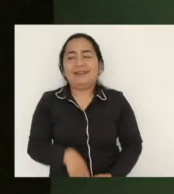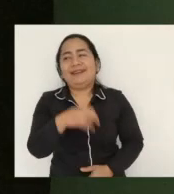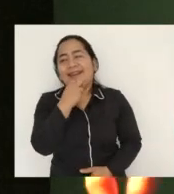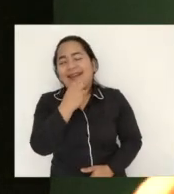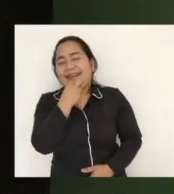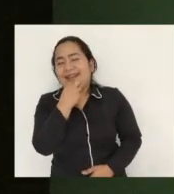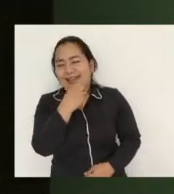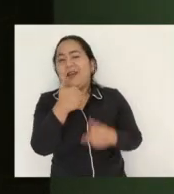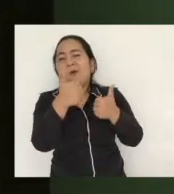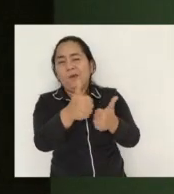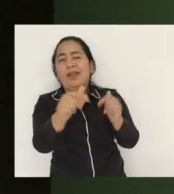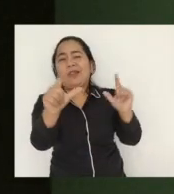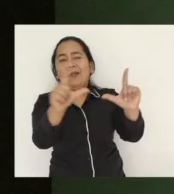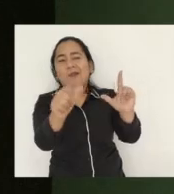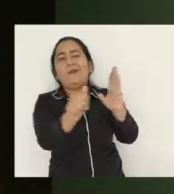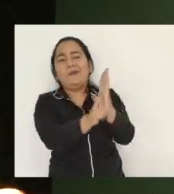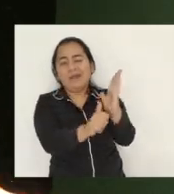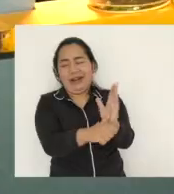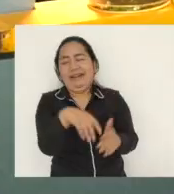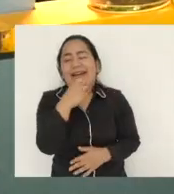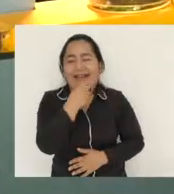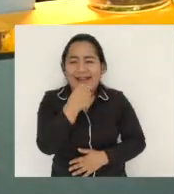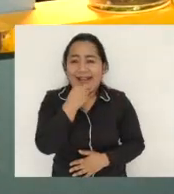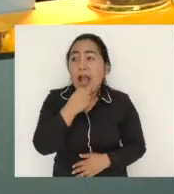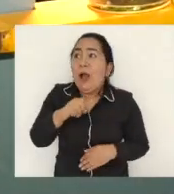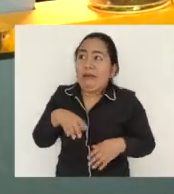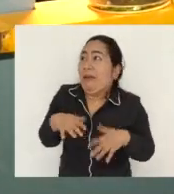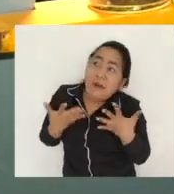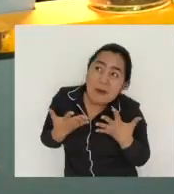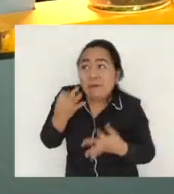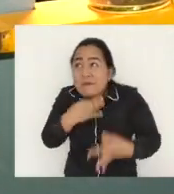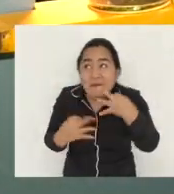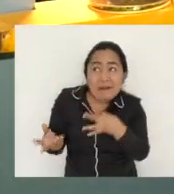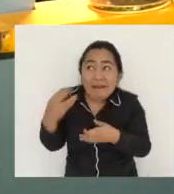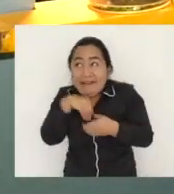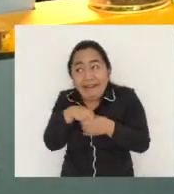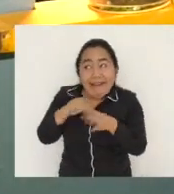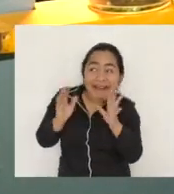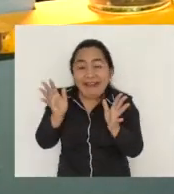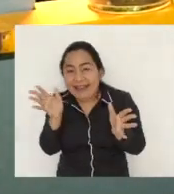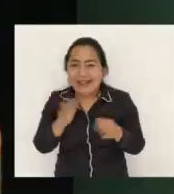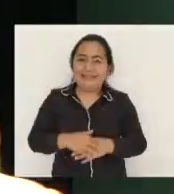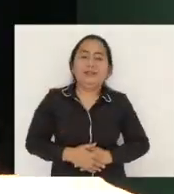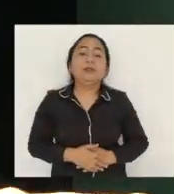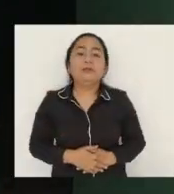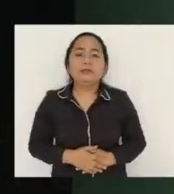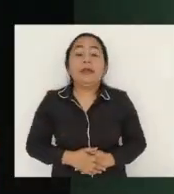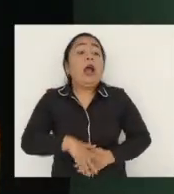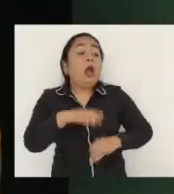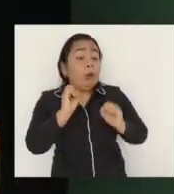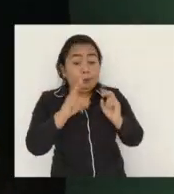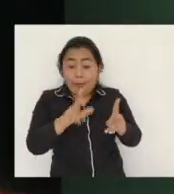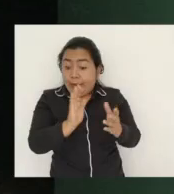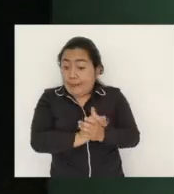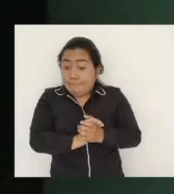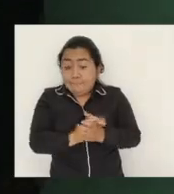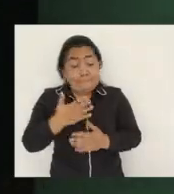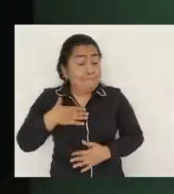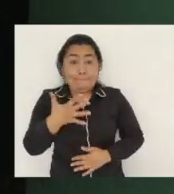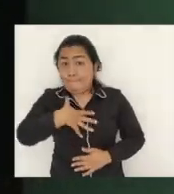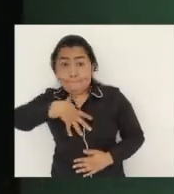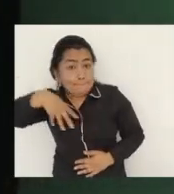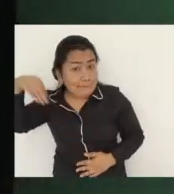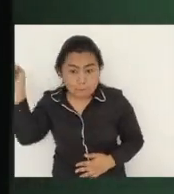¡Uy, qué bueno que estuvo ese magazine, hola! ¿Cómo se está viendo en casa? Bueno, ahora sí, me